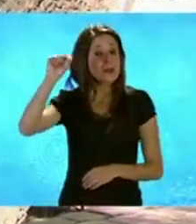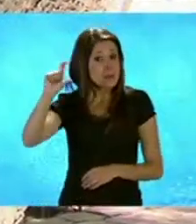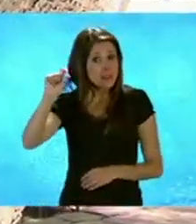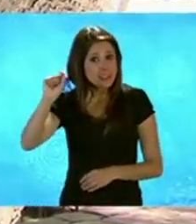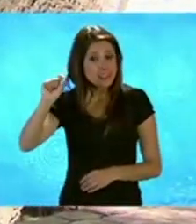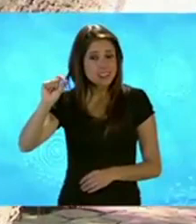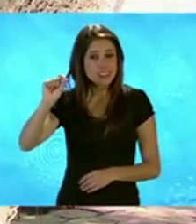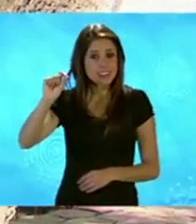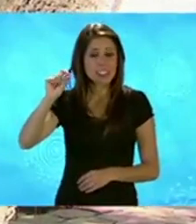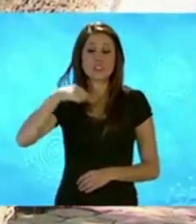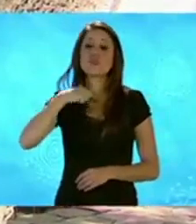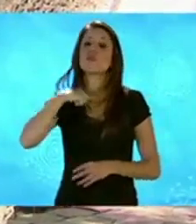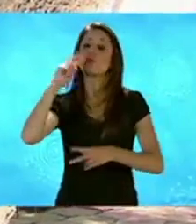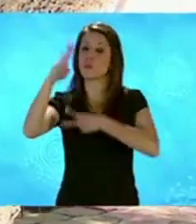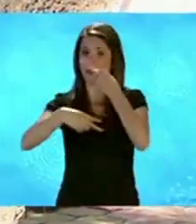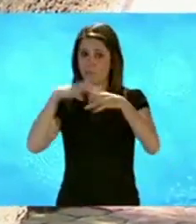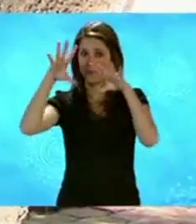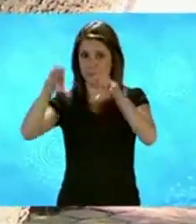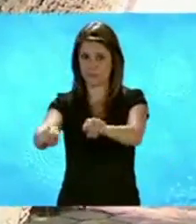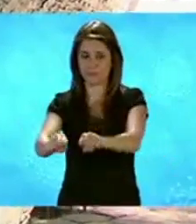¡19! ¡20! ¡Ahí voy!